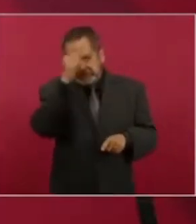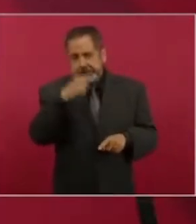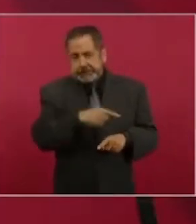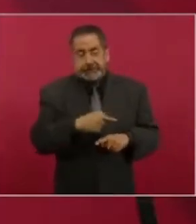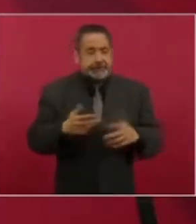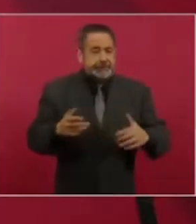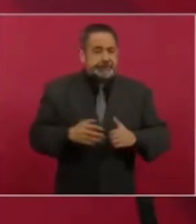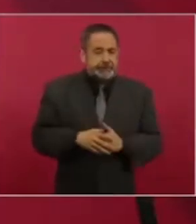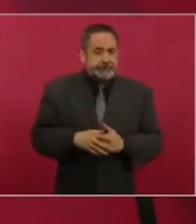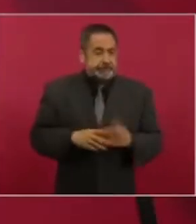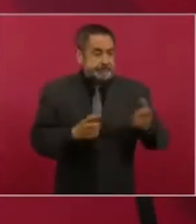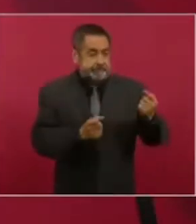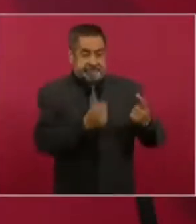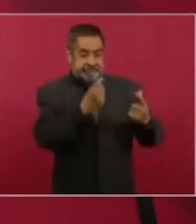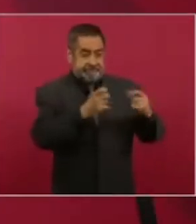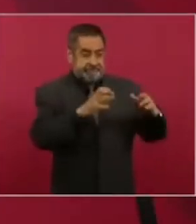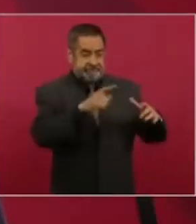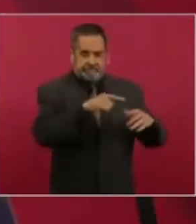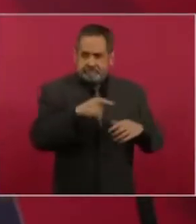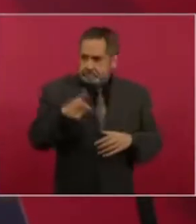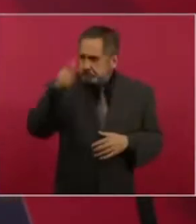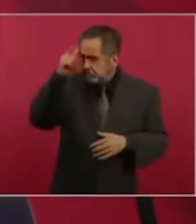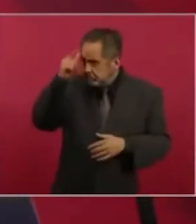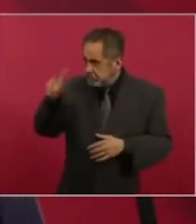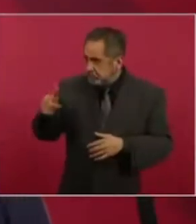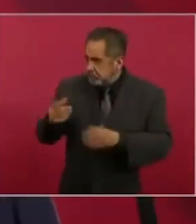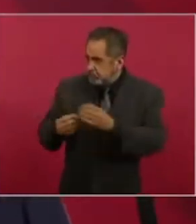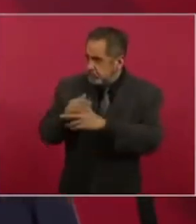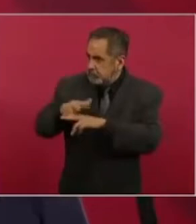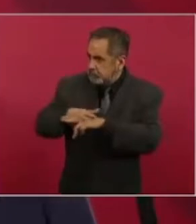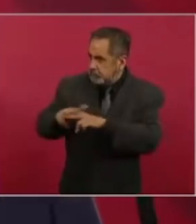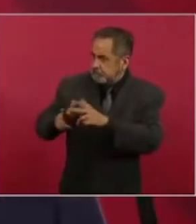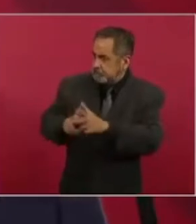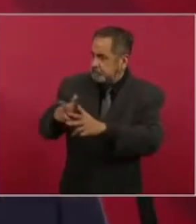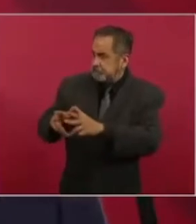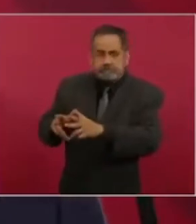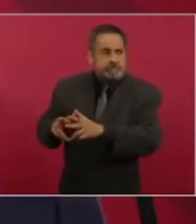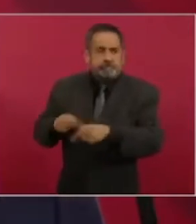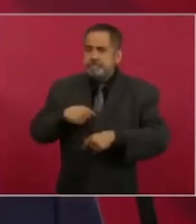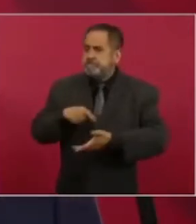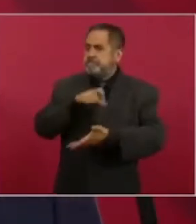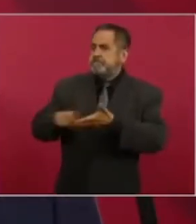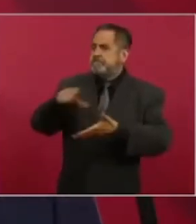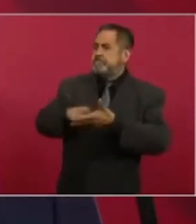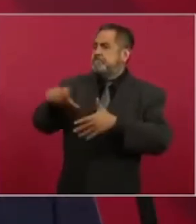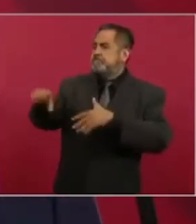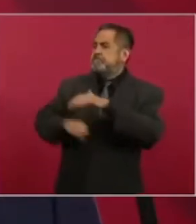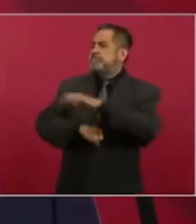cuando se enteraron de que iba a pasar el Tren Maya, empezaron a comprar